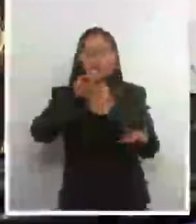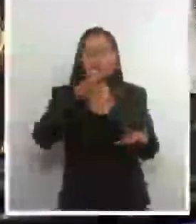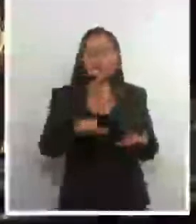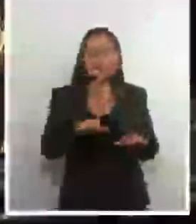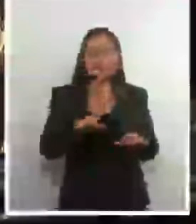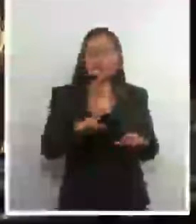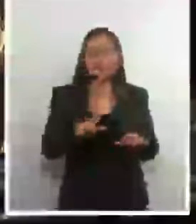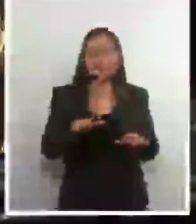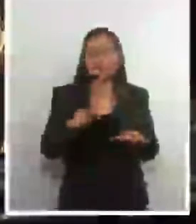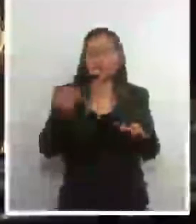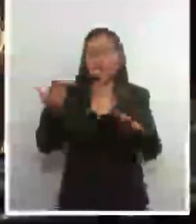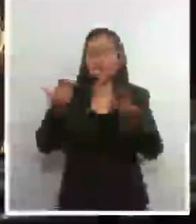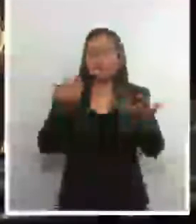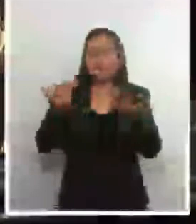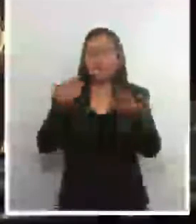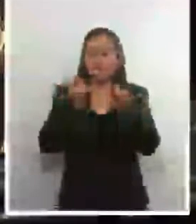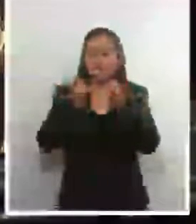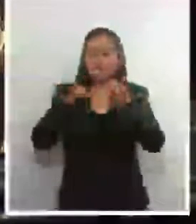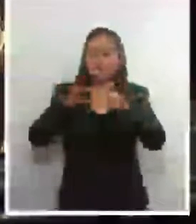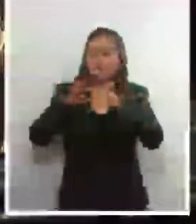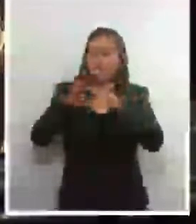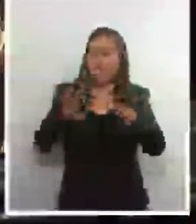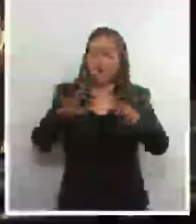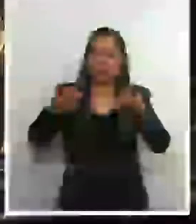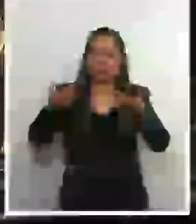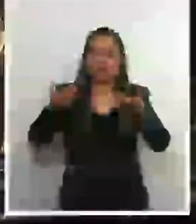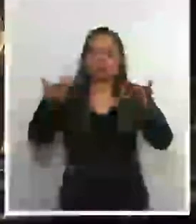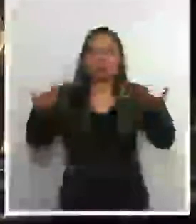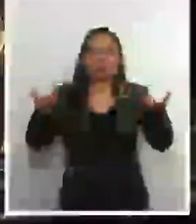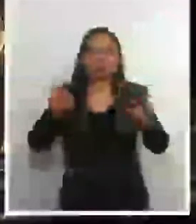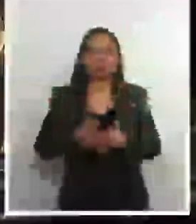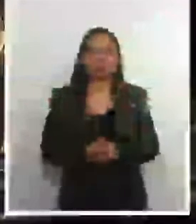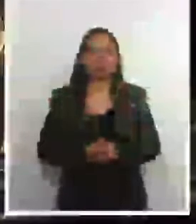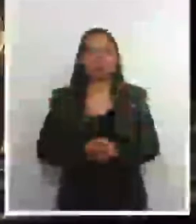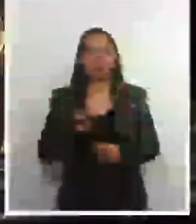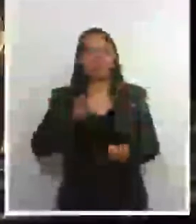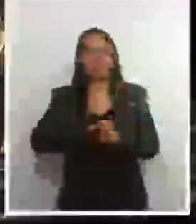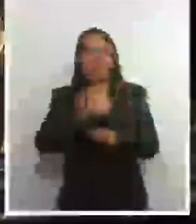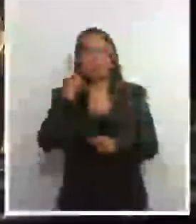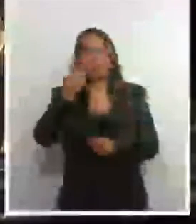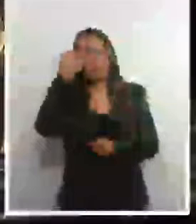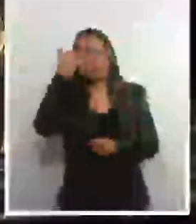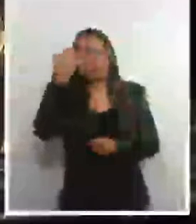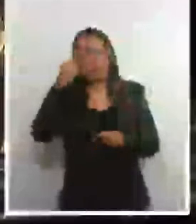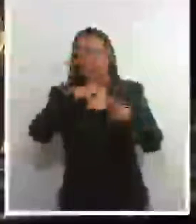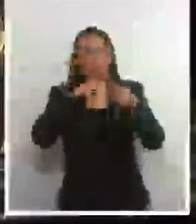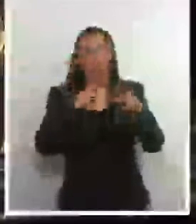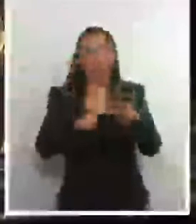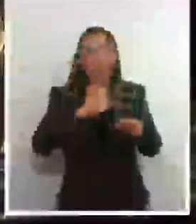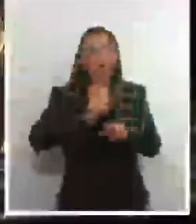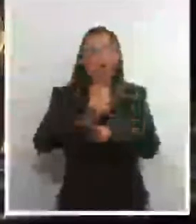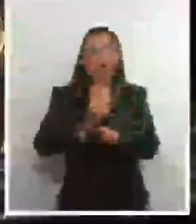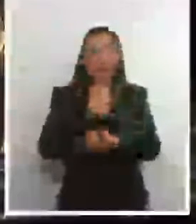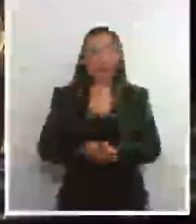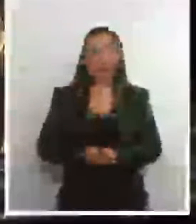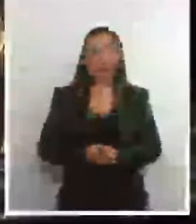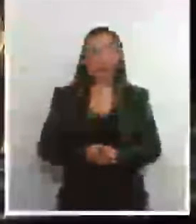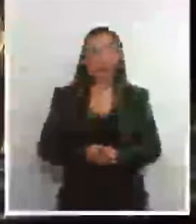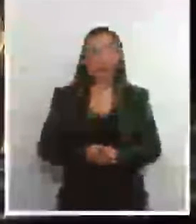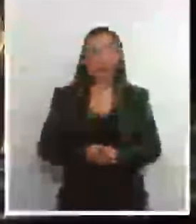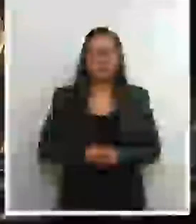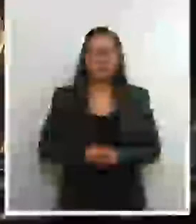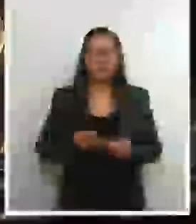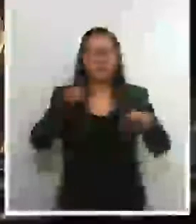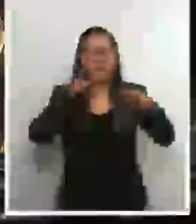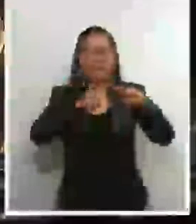de el jefe de gobierno o la jefa de gobierno son dos básicamente. Uno,